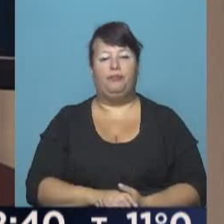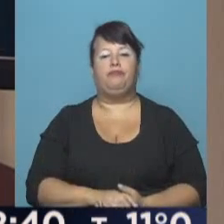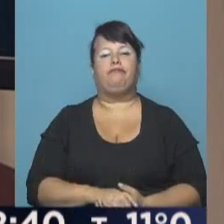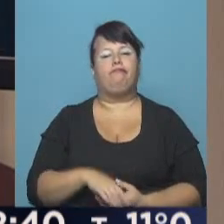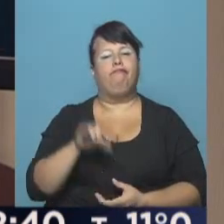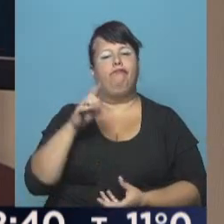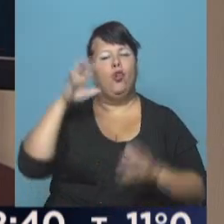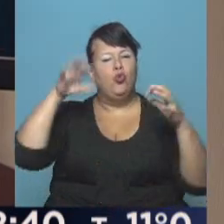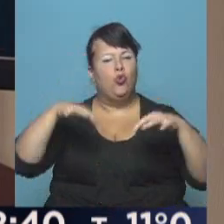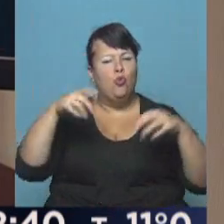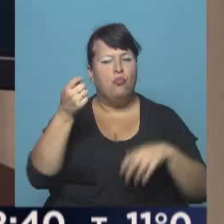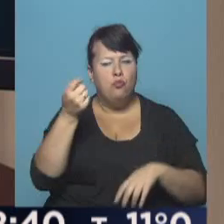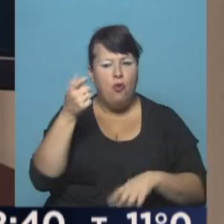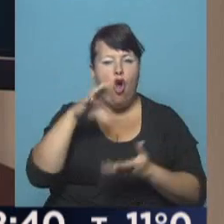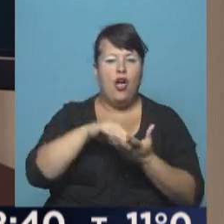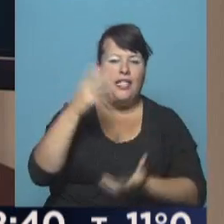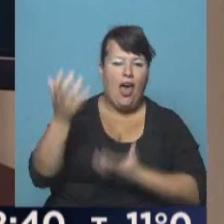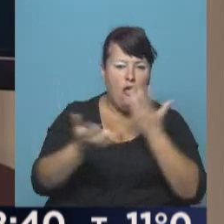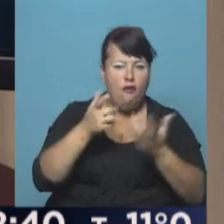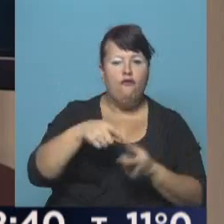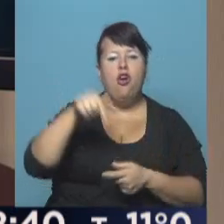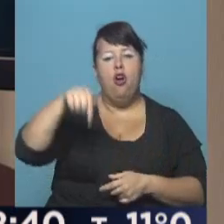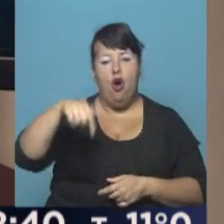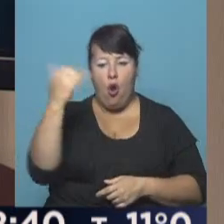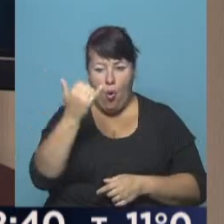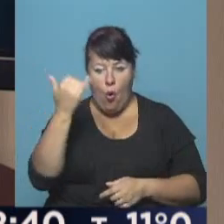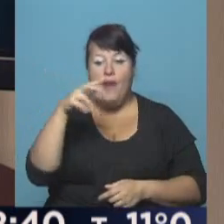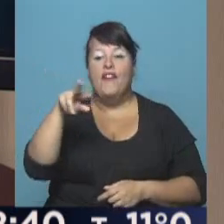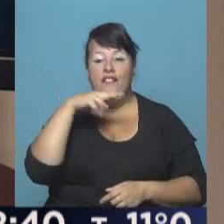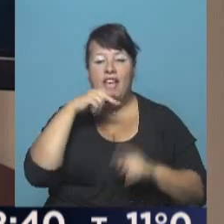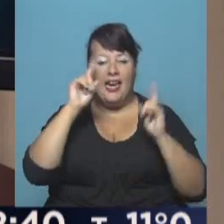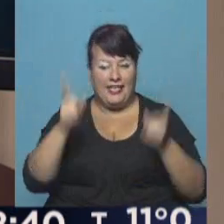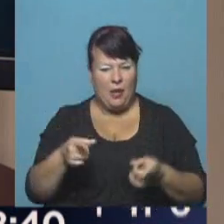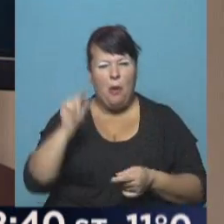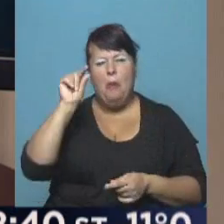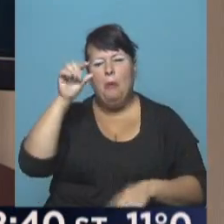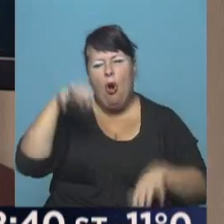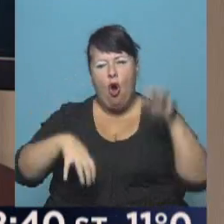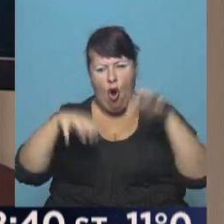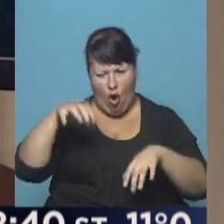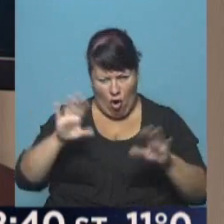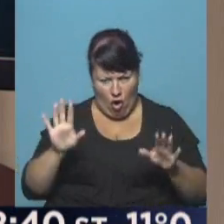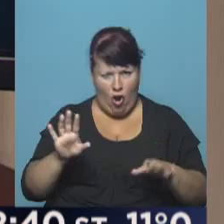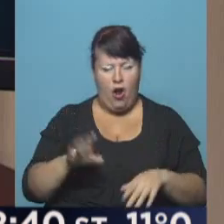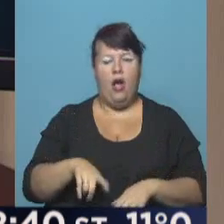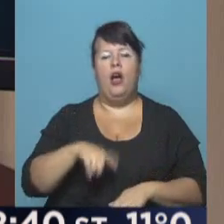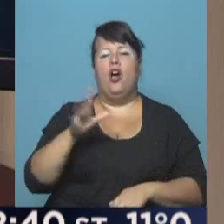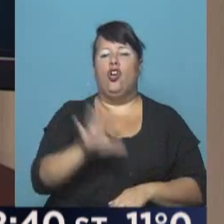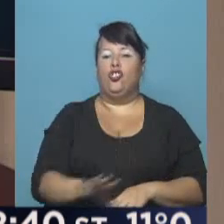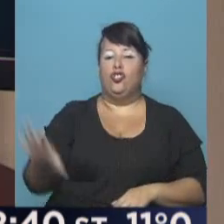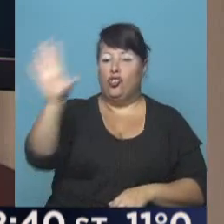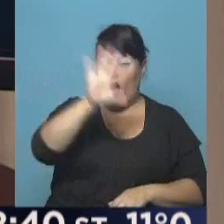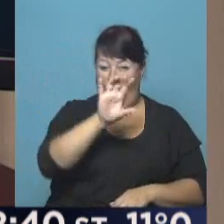Muy poquita precipitación para Tierra del Fuego para hoy jueves y el viernes también, apenas algo de lluvia. En todas las